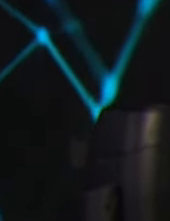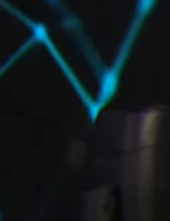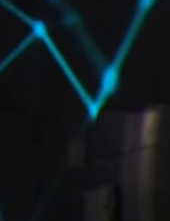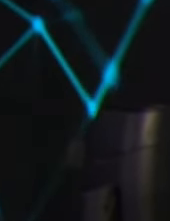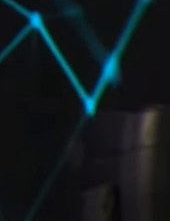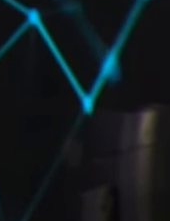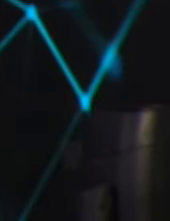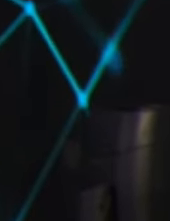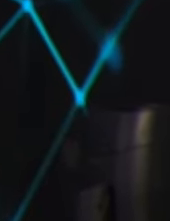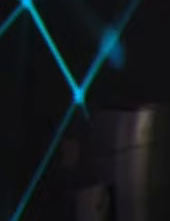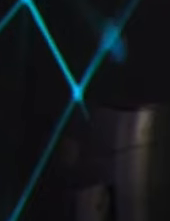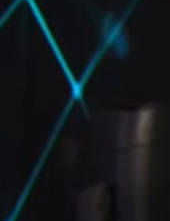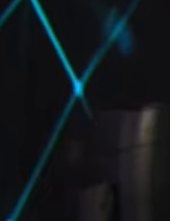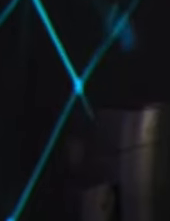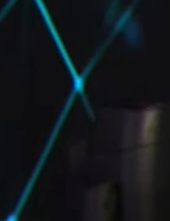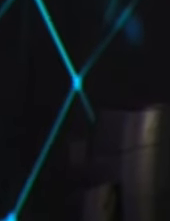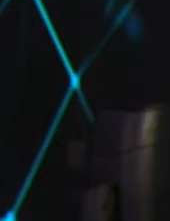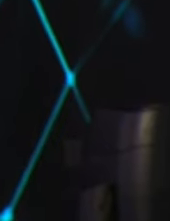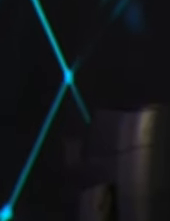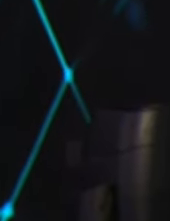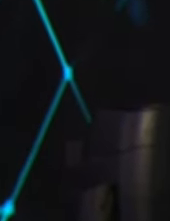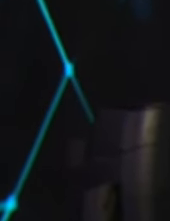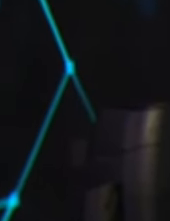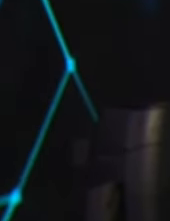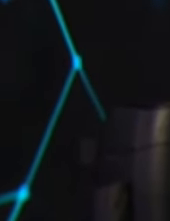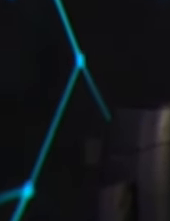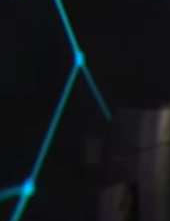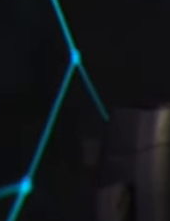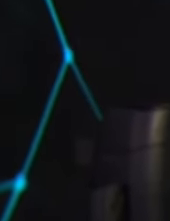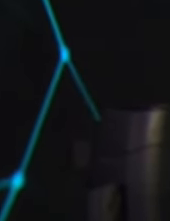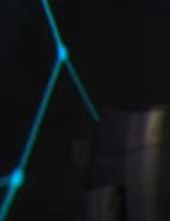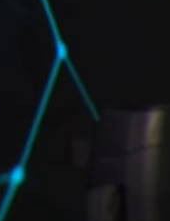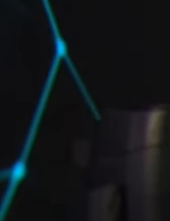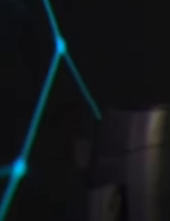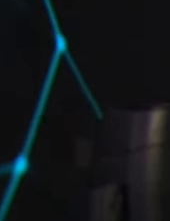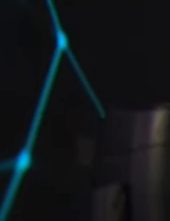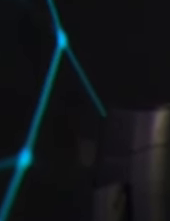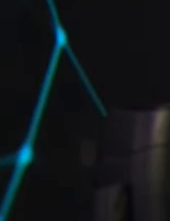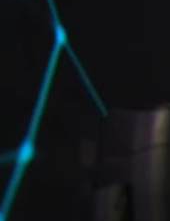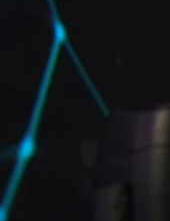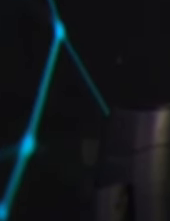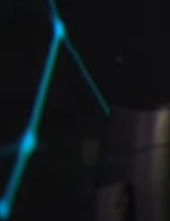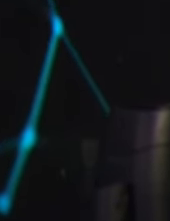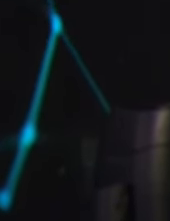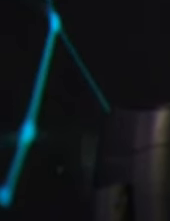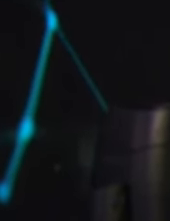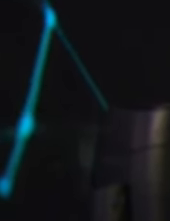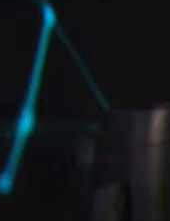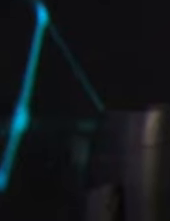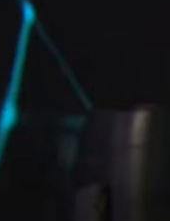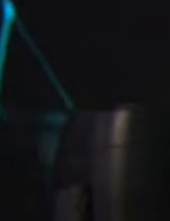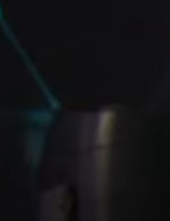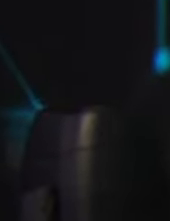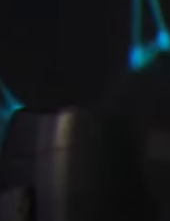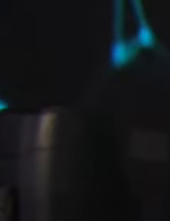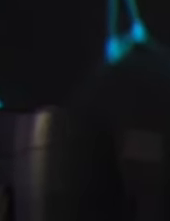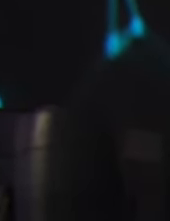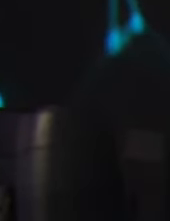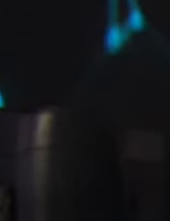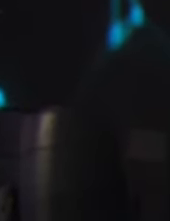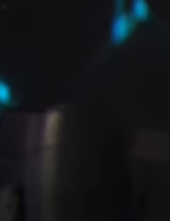cescos en la Inteligencia artificial el conflicto ético que representa su desarrollo en diferentes industrias y los impactos de esta